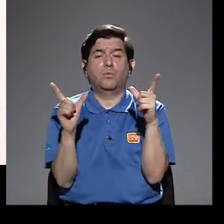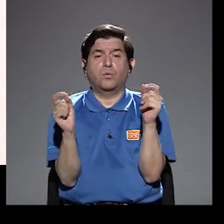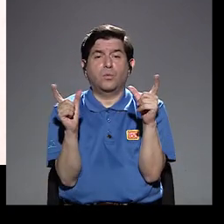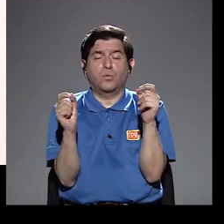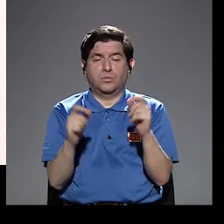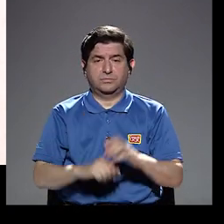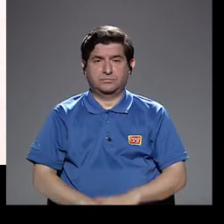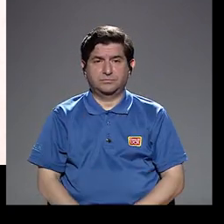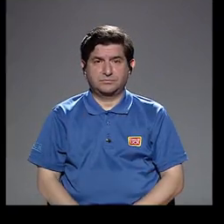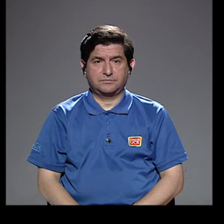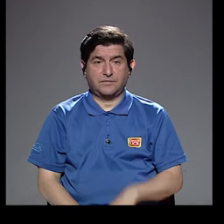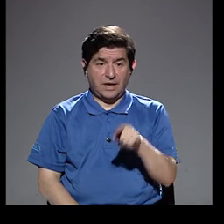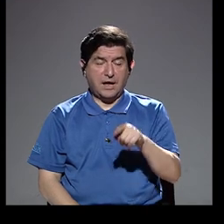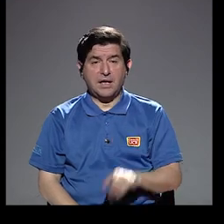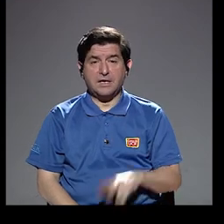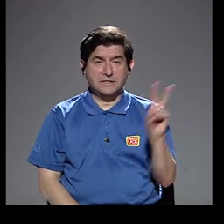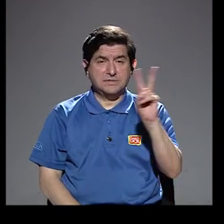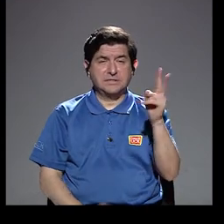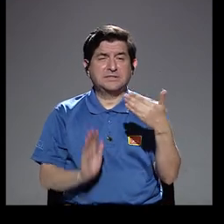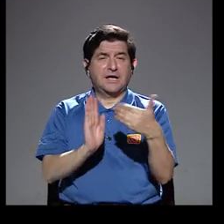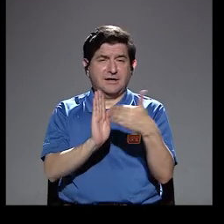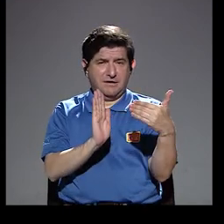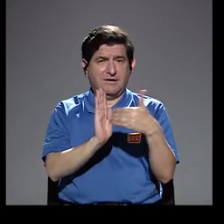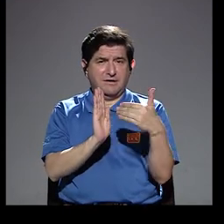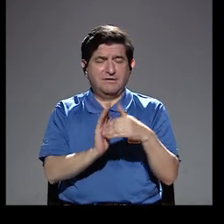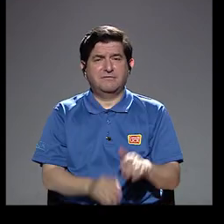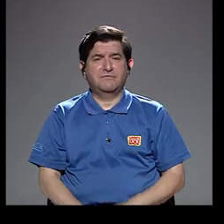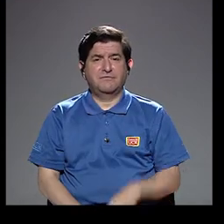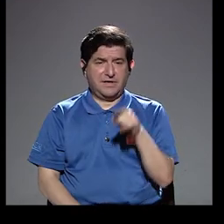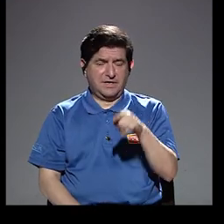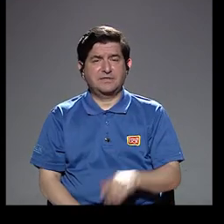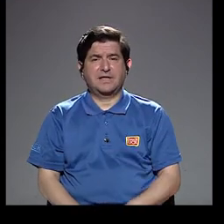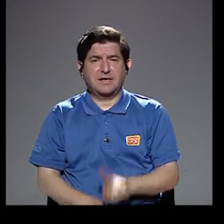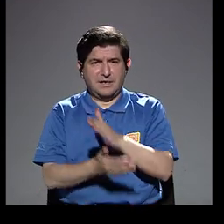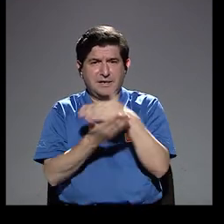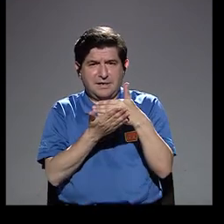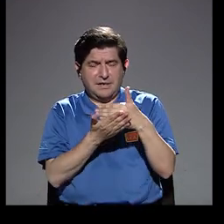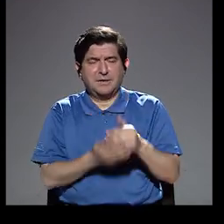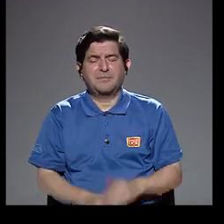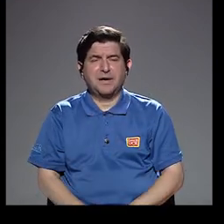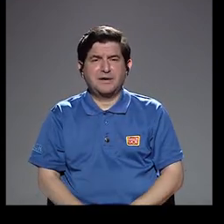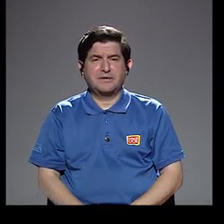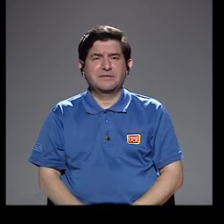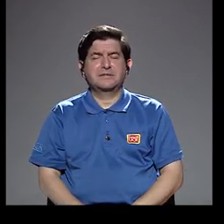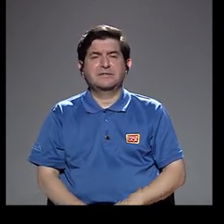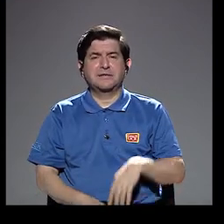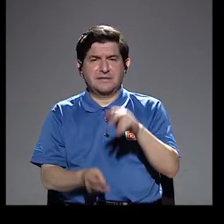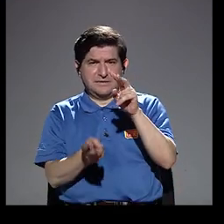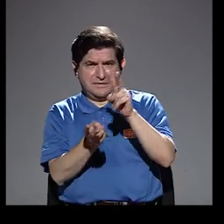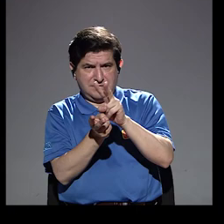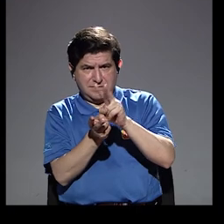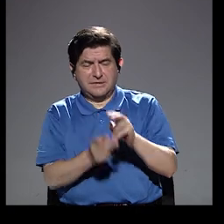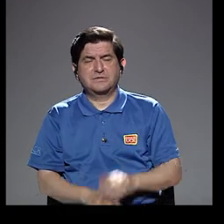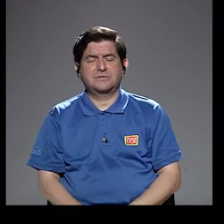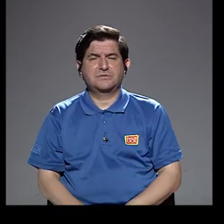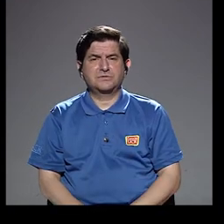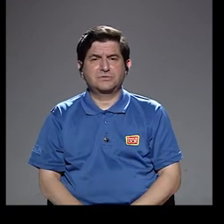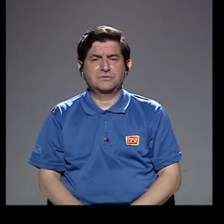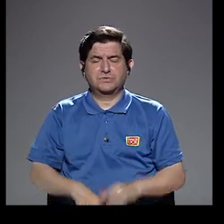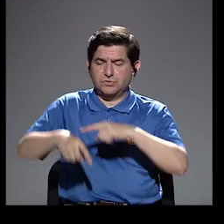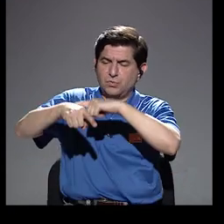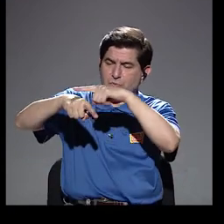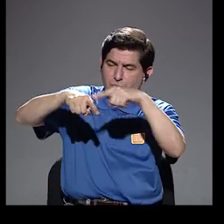cáncer. Usualmente este virus afecta mucho lo que son los órganos sexuales, pene, lo que